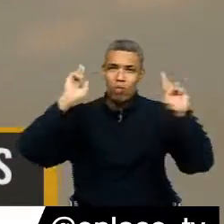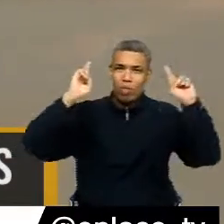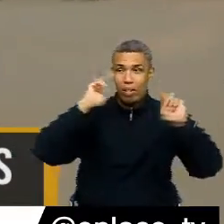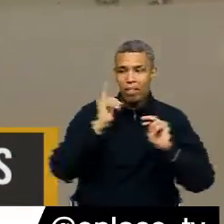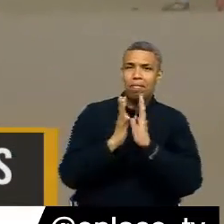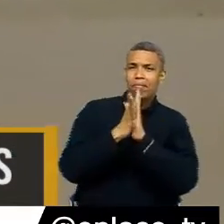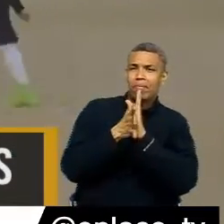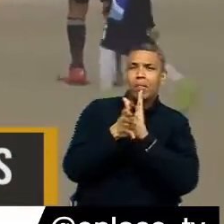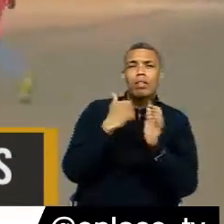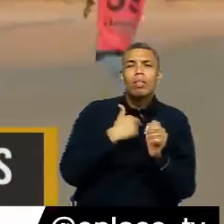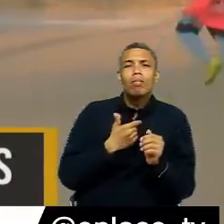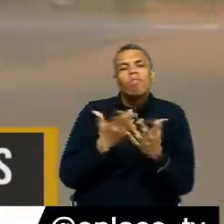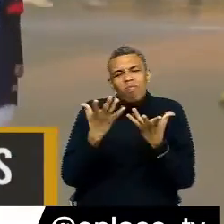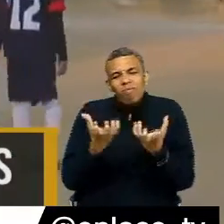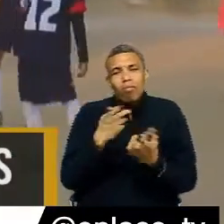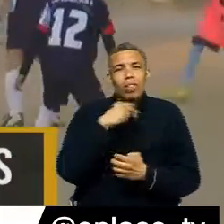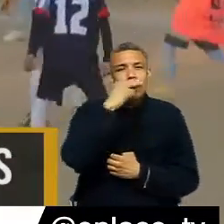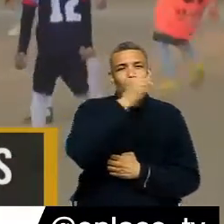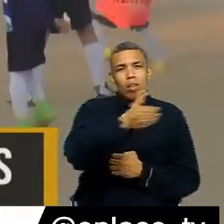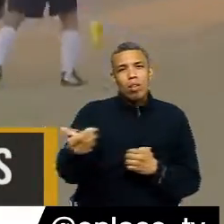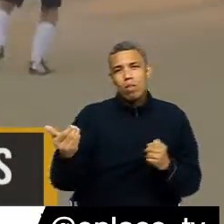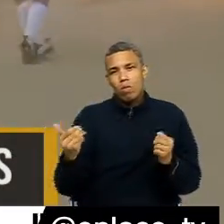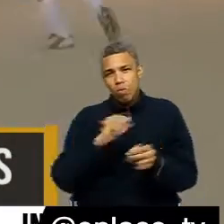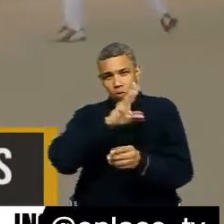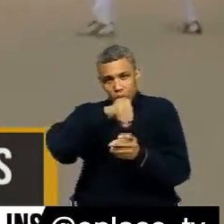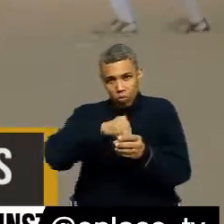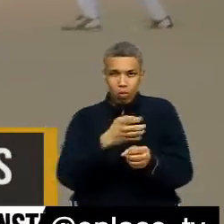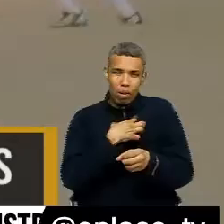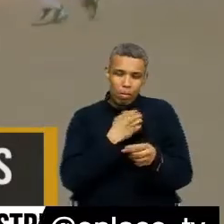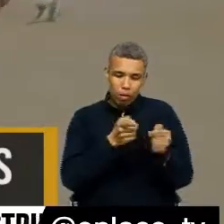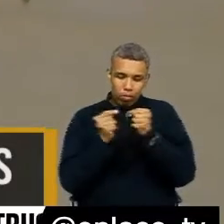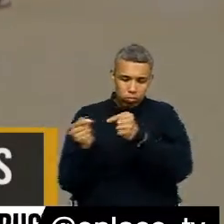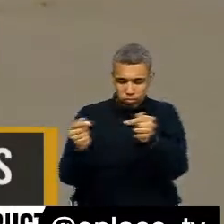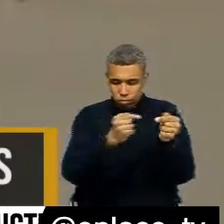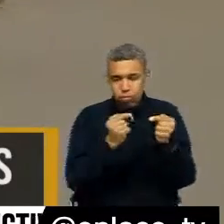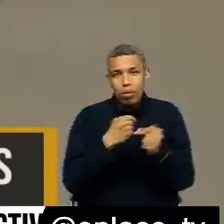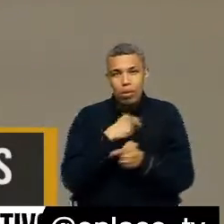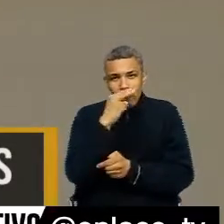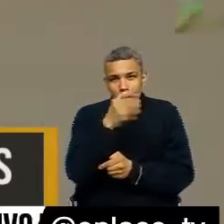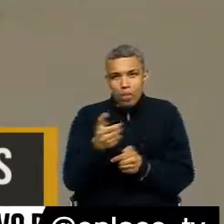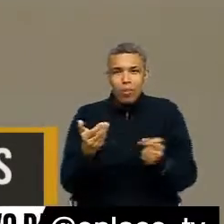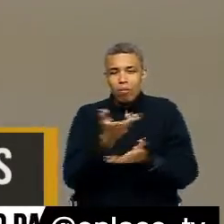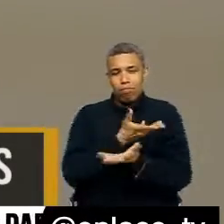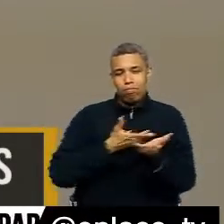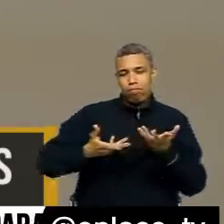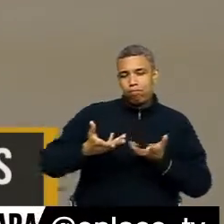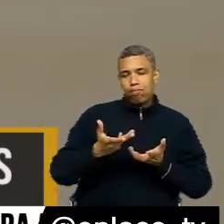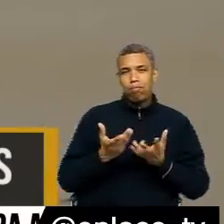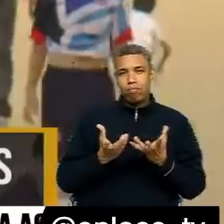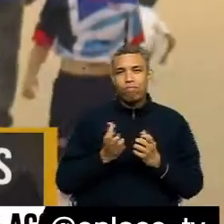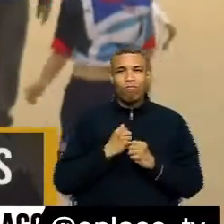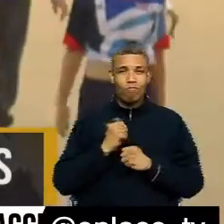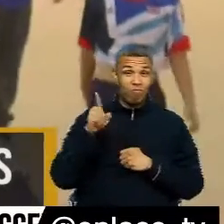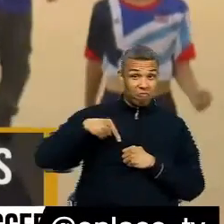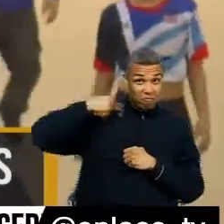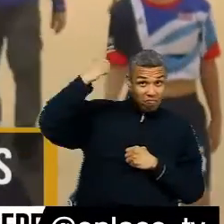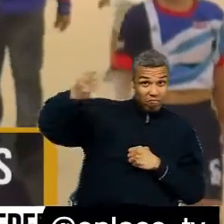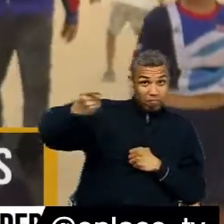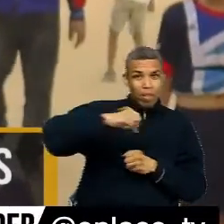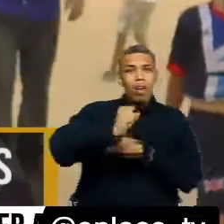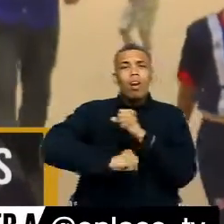y se diviertan, ¿sí? Ya he dicho a los profesores que participaron aquí que esperen la invitación para el próximo año y